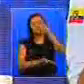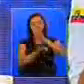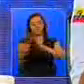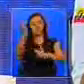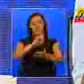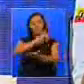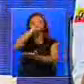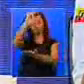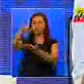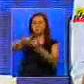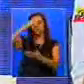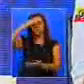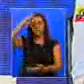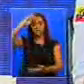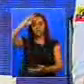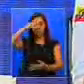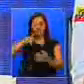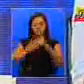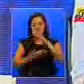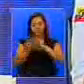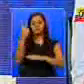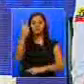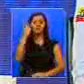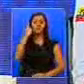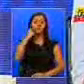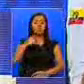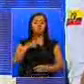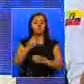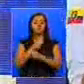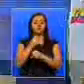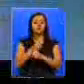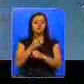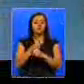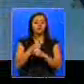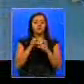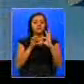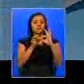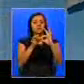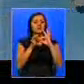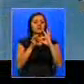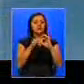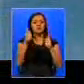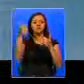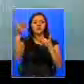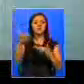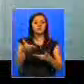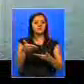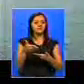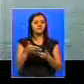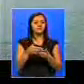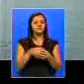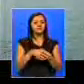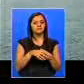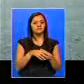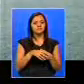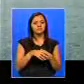Cuba, una agenda de 2 días de trabajo. Este compañero, bienvenido, ¿no? Siempre